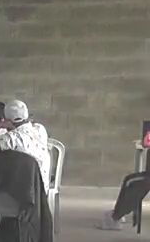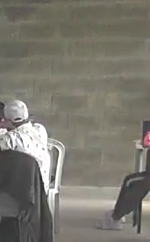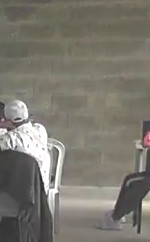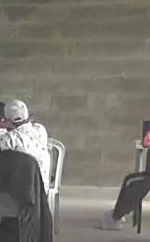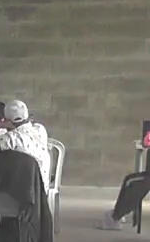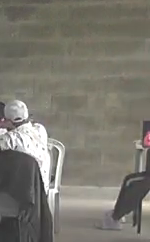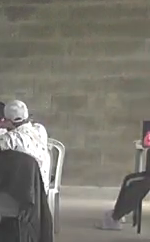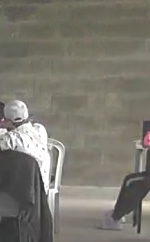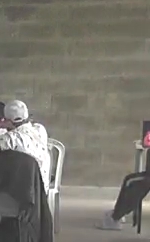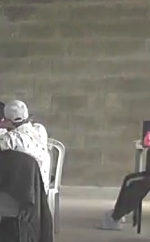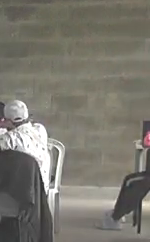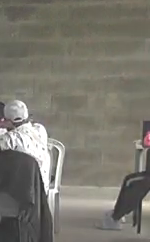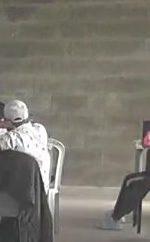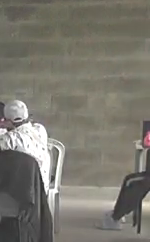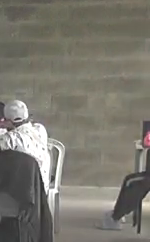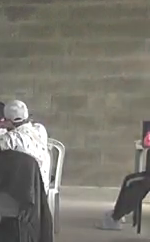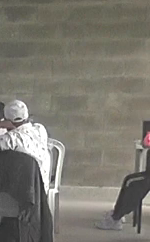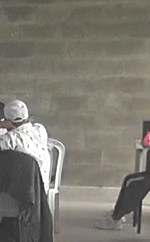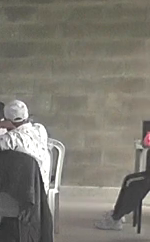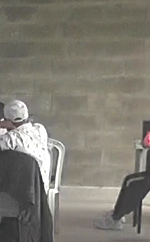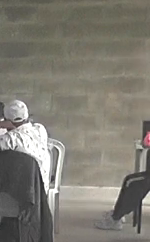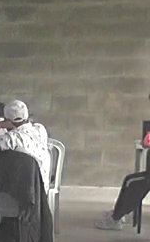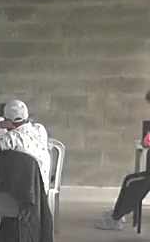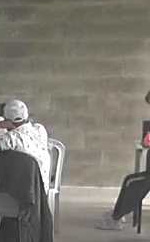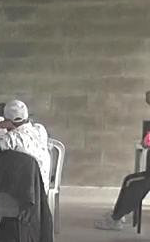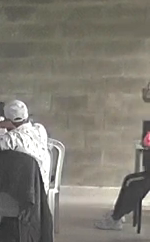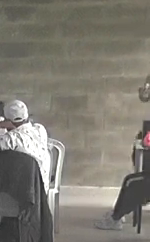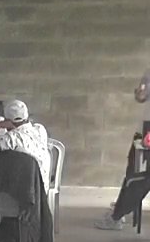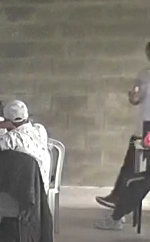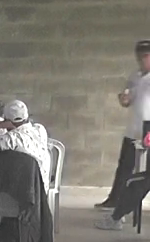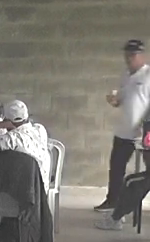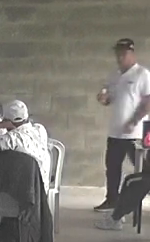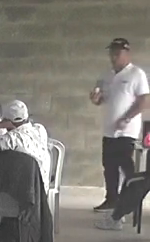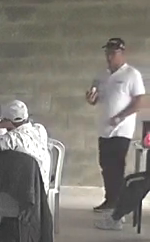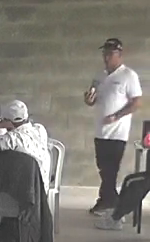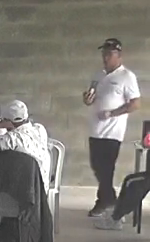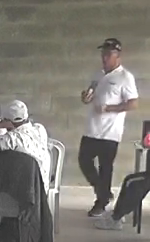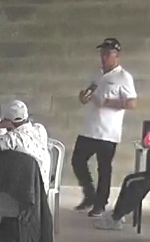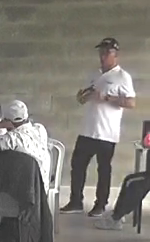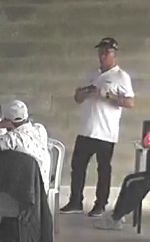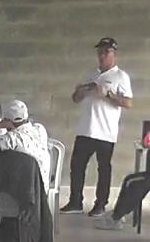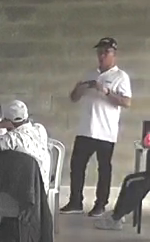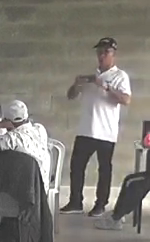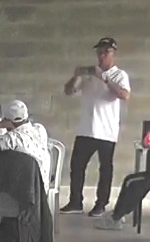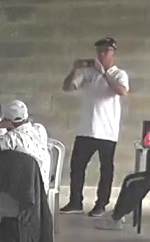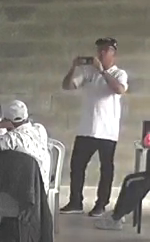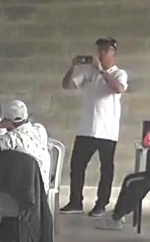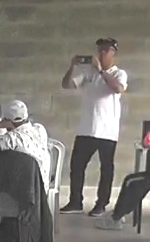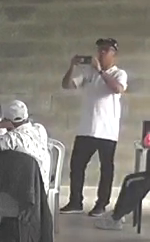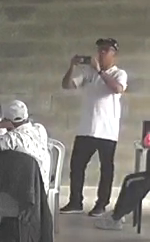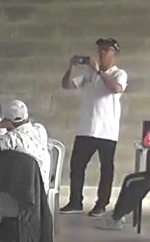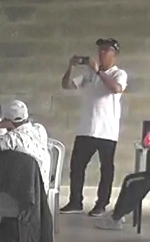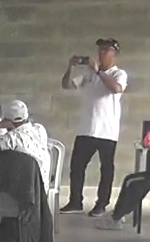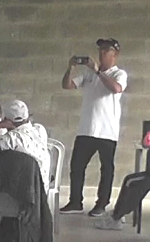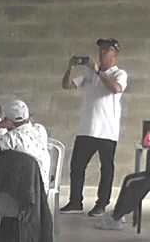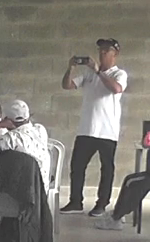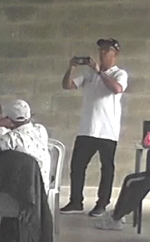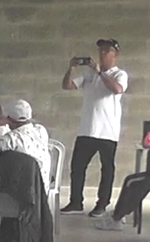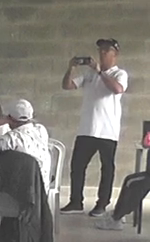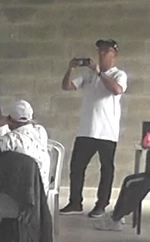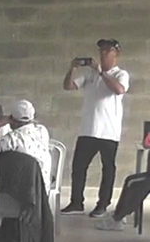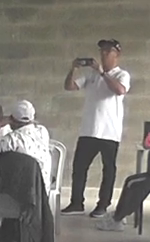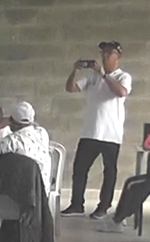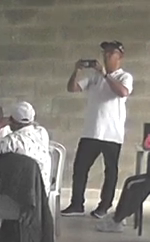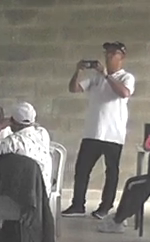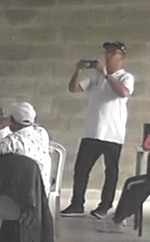un derecho. Entonces, hoy estamos acá para decirles, uno, que estamos construyendo una